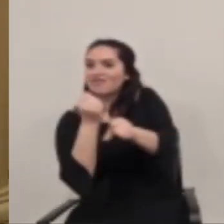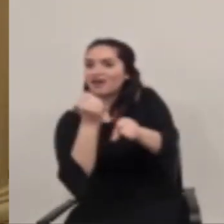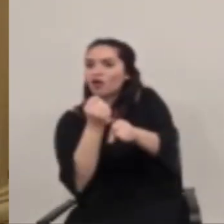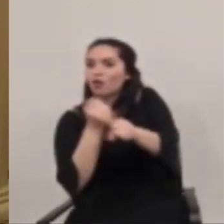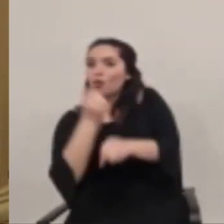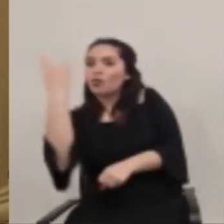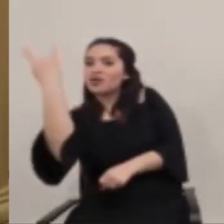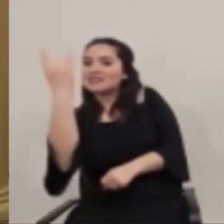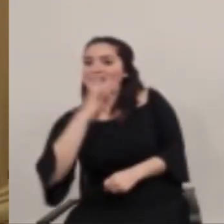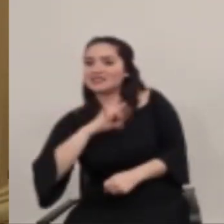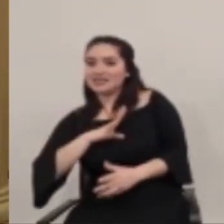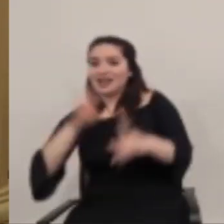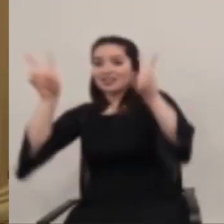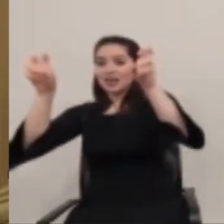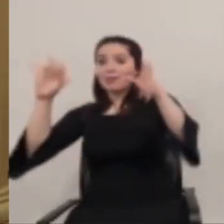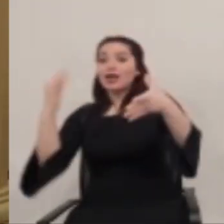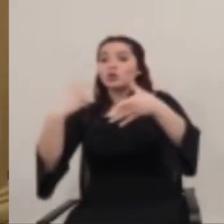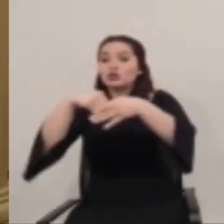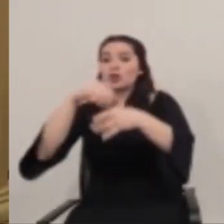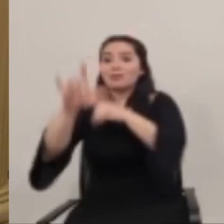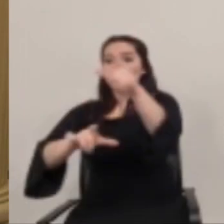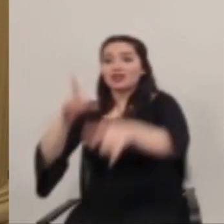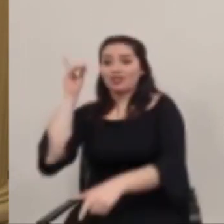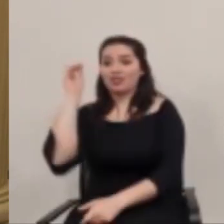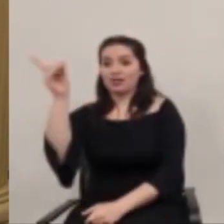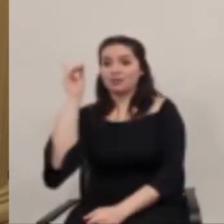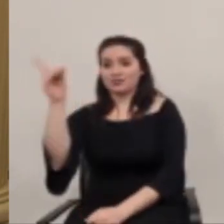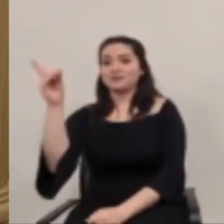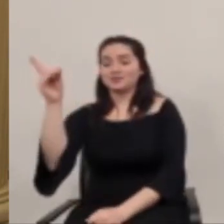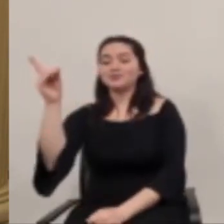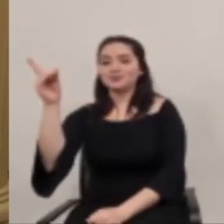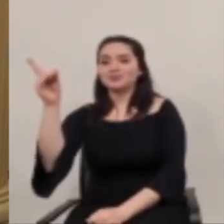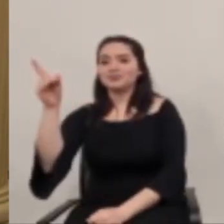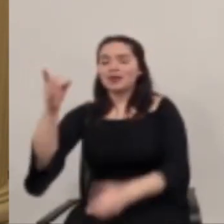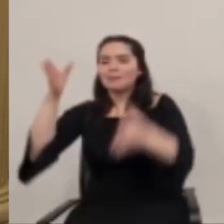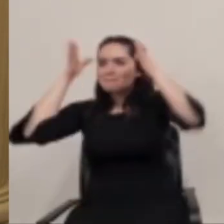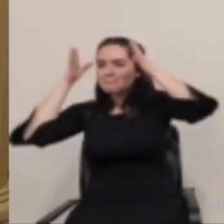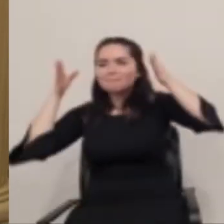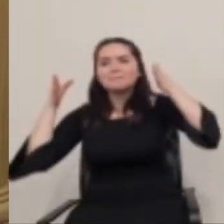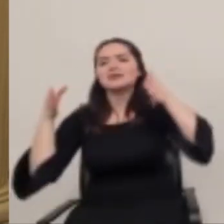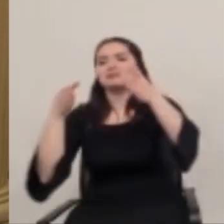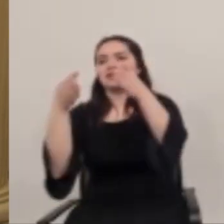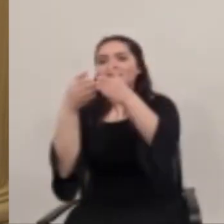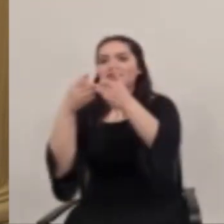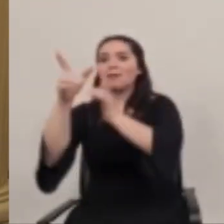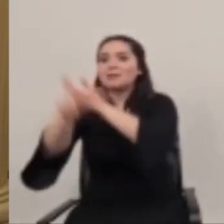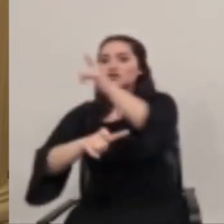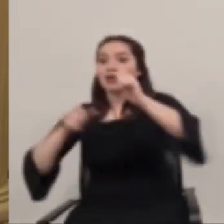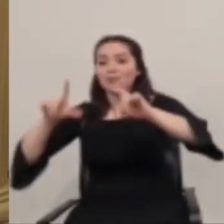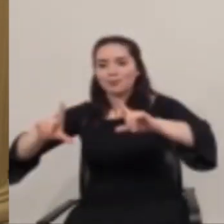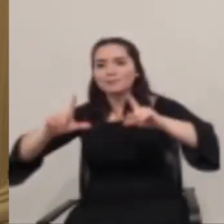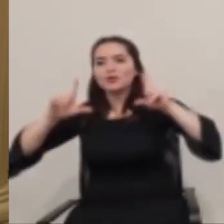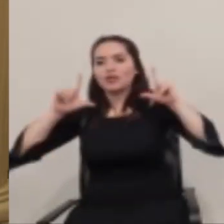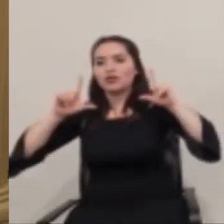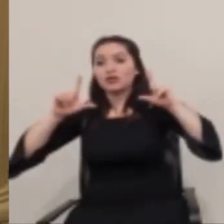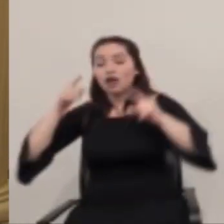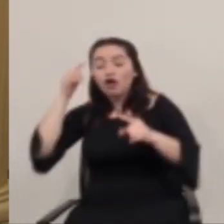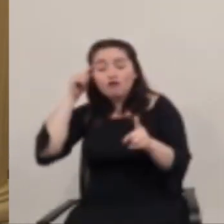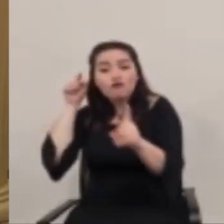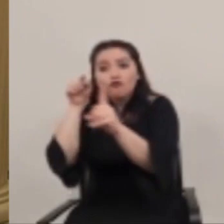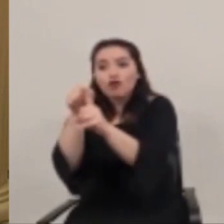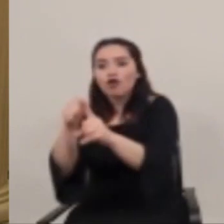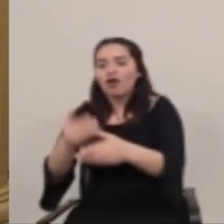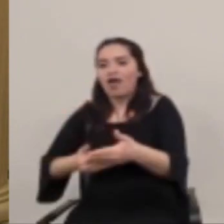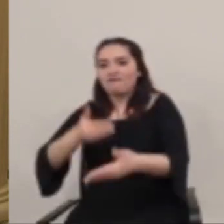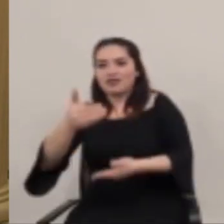materia de inclusión de personas con discapacidad desde la perspectiva de sus protagonistas, con foco en los avances y